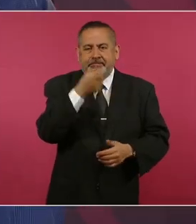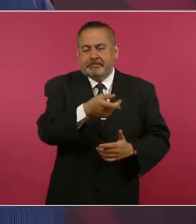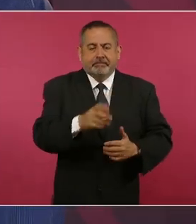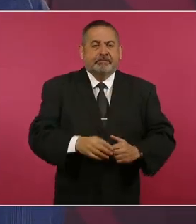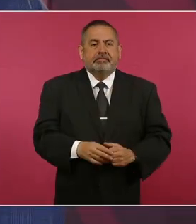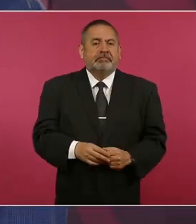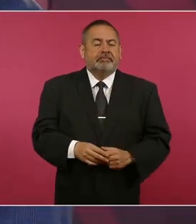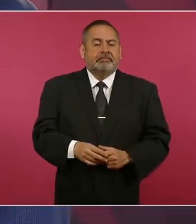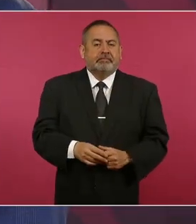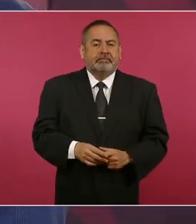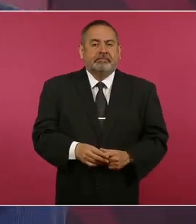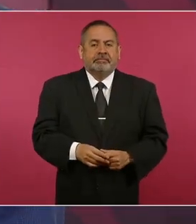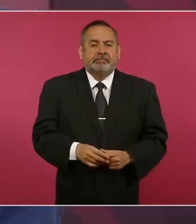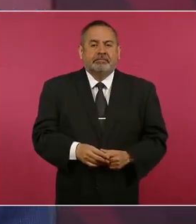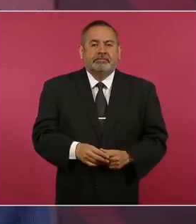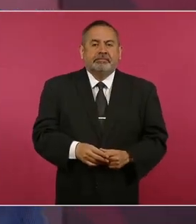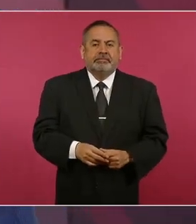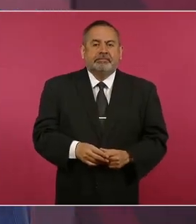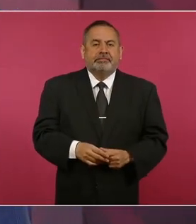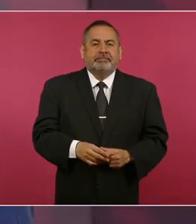Es como un